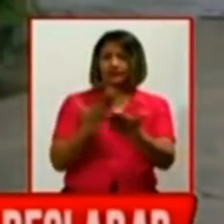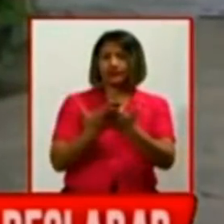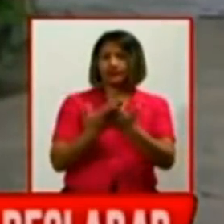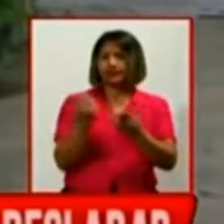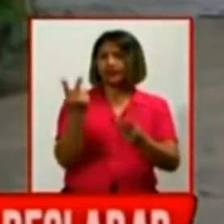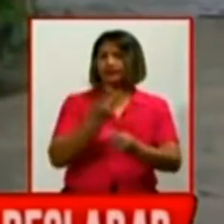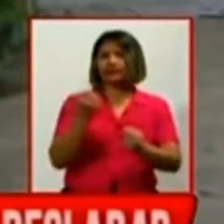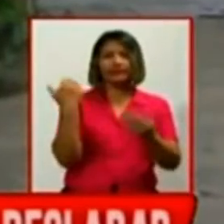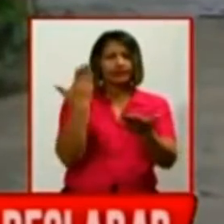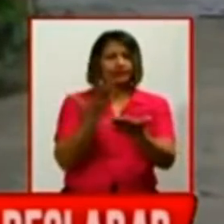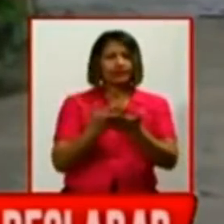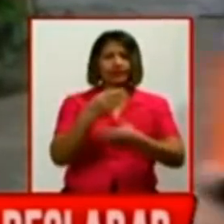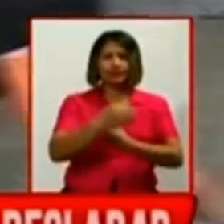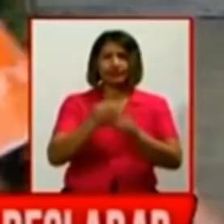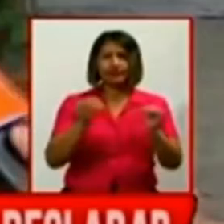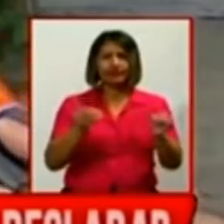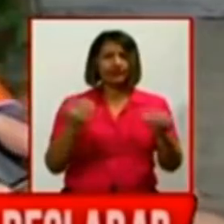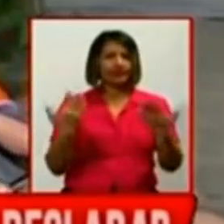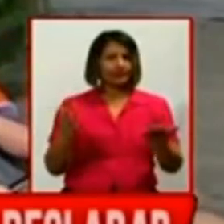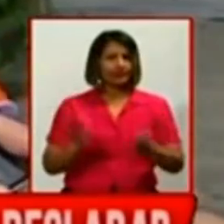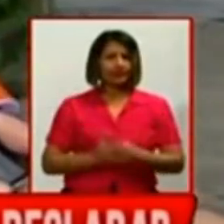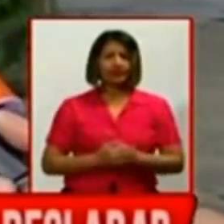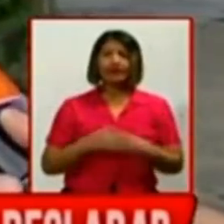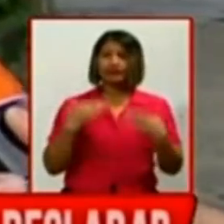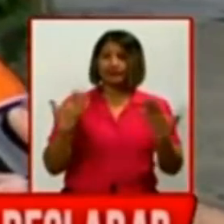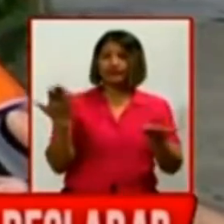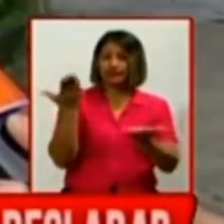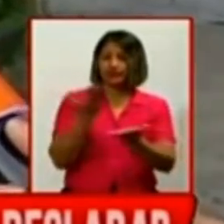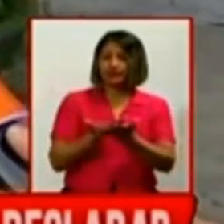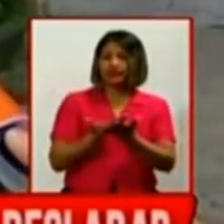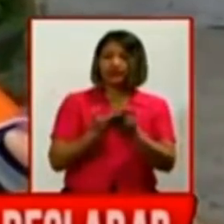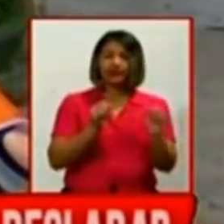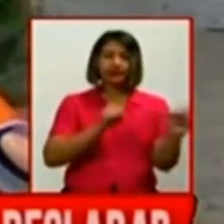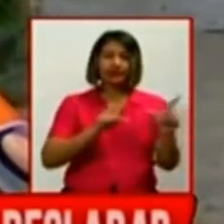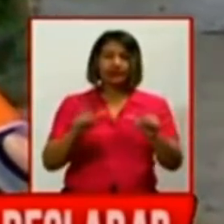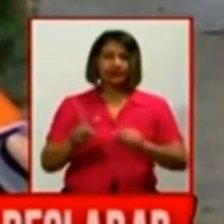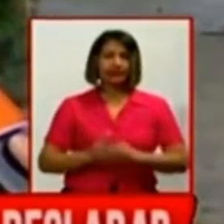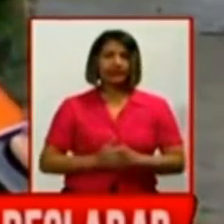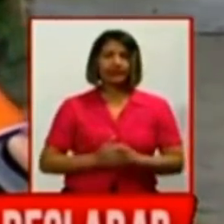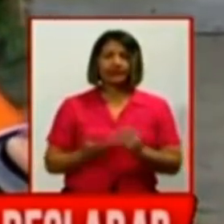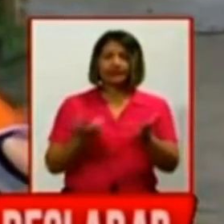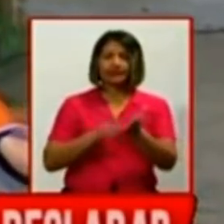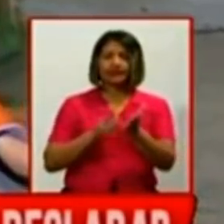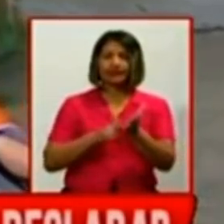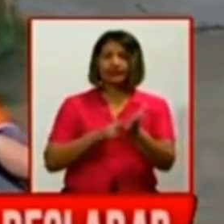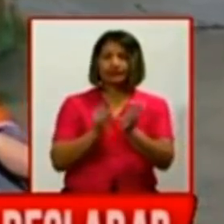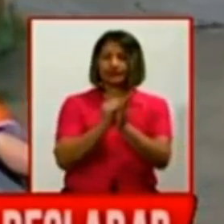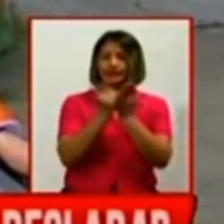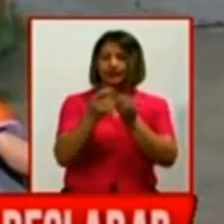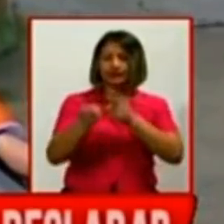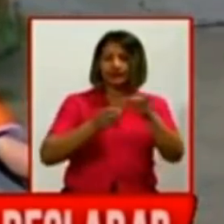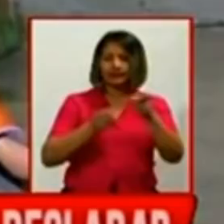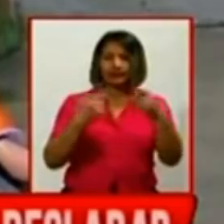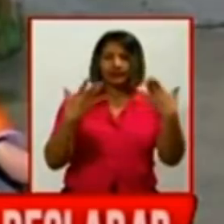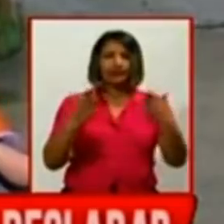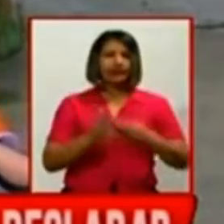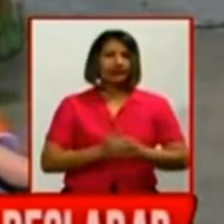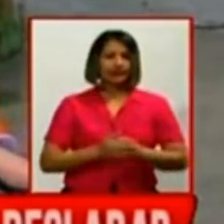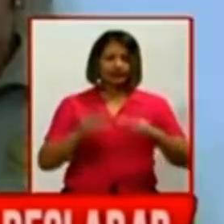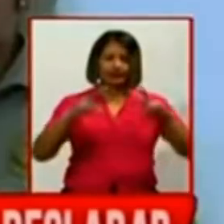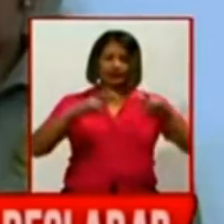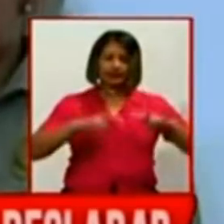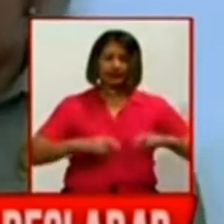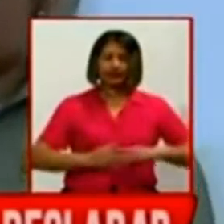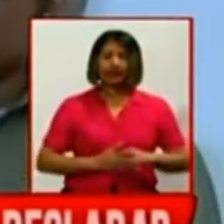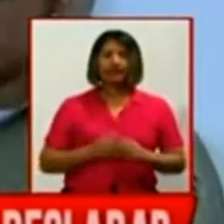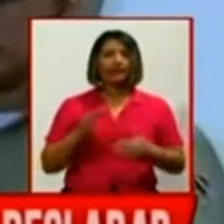corta moreira hasta estas instalaciones yo les digo ellos ya están activa disposición firman el libro de control entonces se están realizando las investigaciones